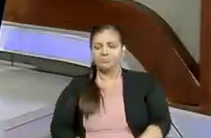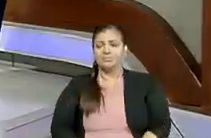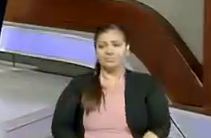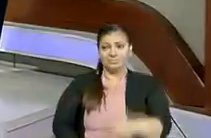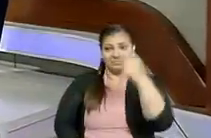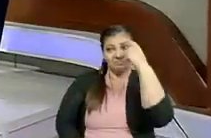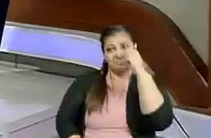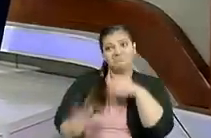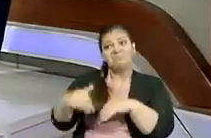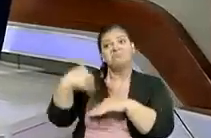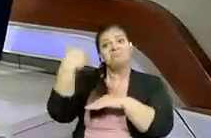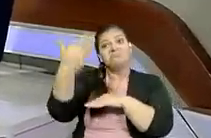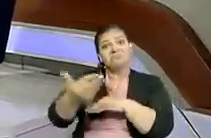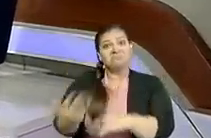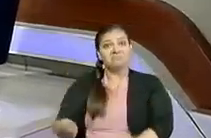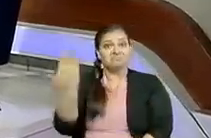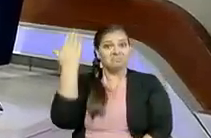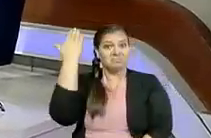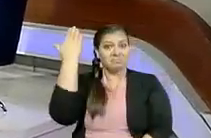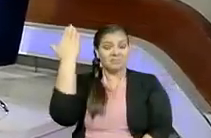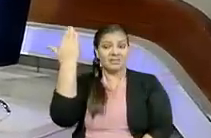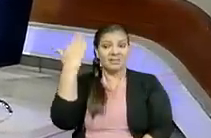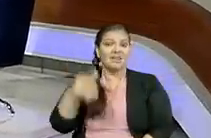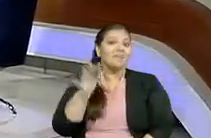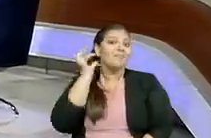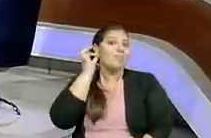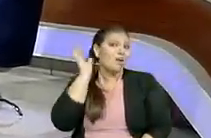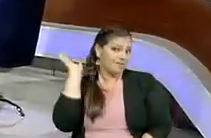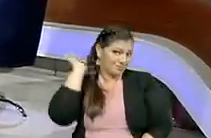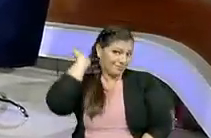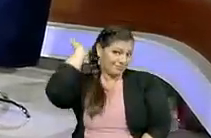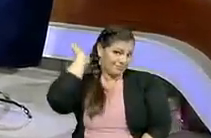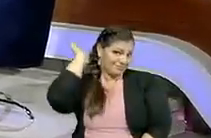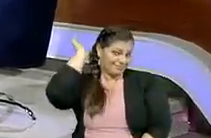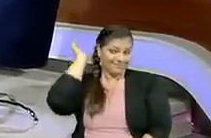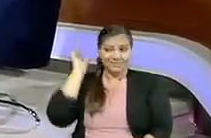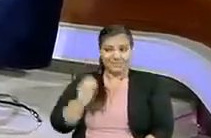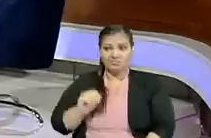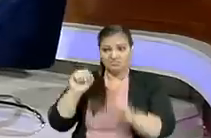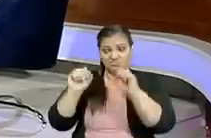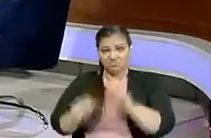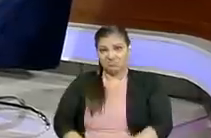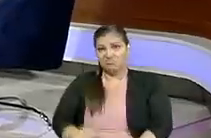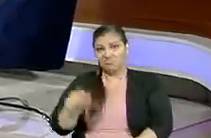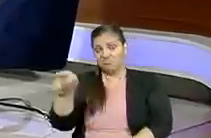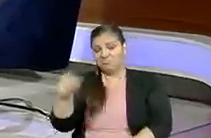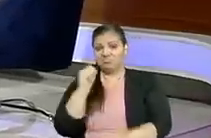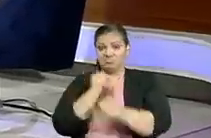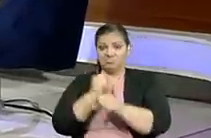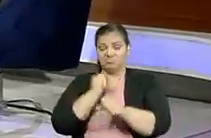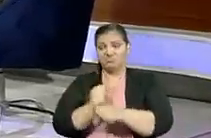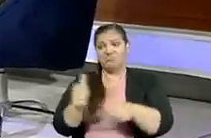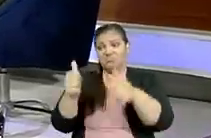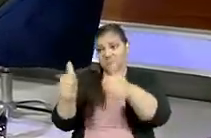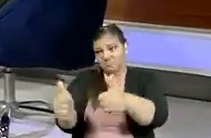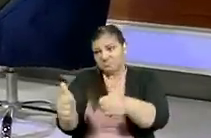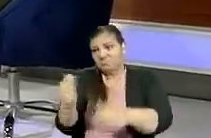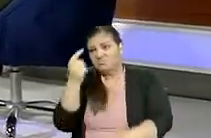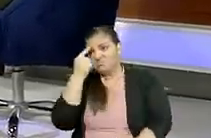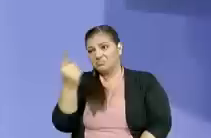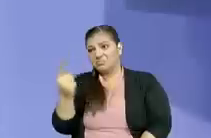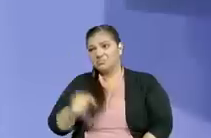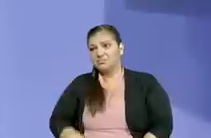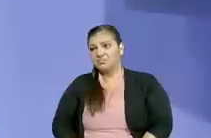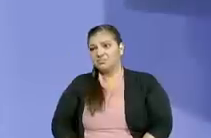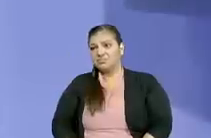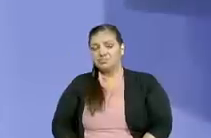está dejando en esa materia. ¿Podrá la doctora Cintia Viteri estar a la altura de los desafíos y de poder continuar y mantener esa gran